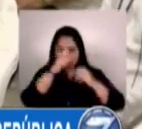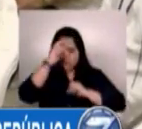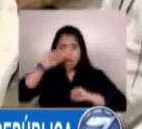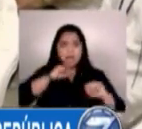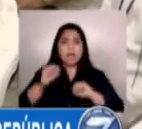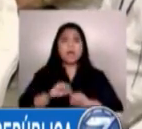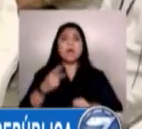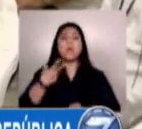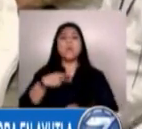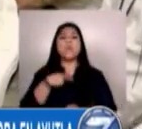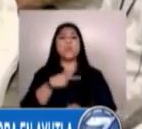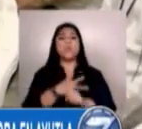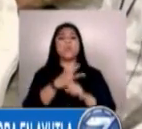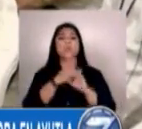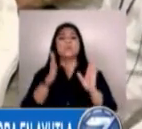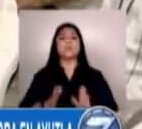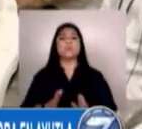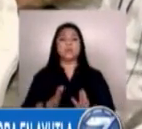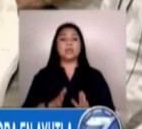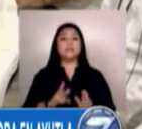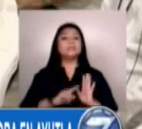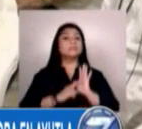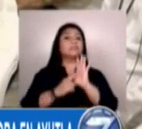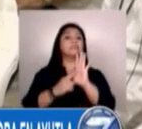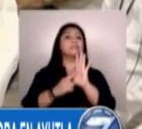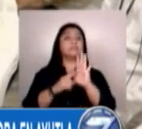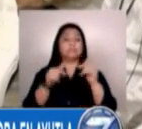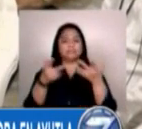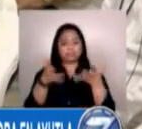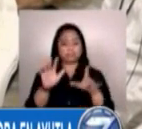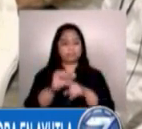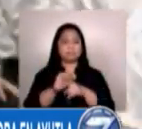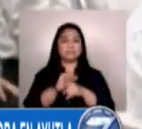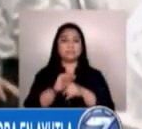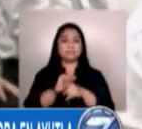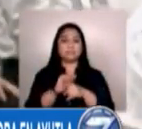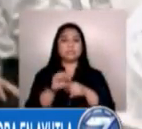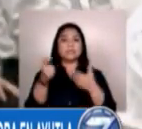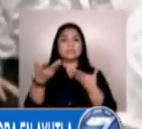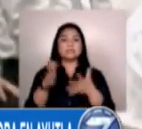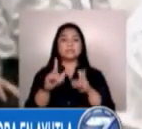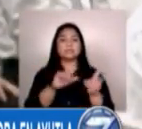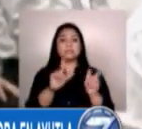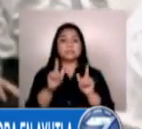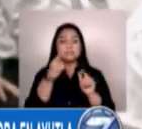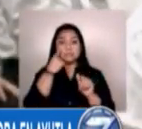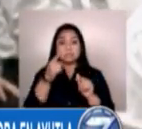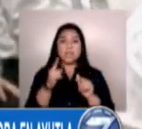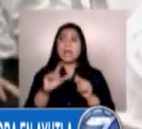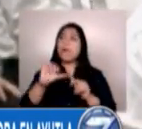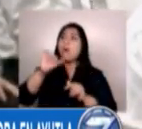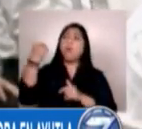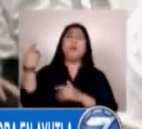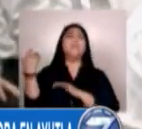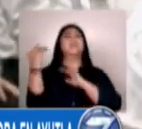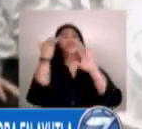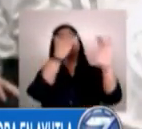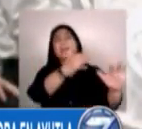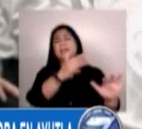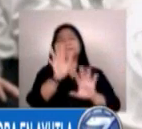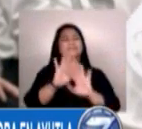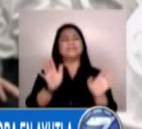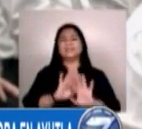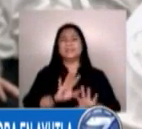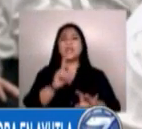nuestros conciudadanos sean puestas en práctica aquí sin tenerse que ir al extranjero y mucho